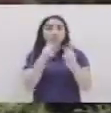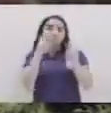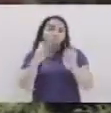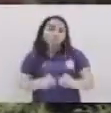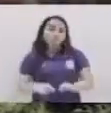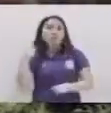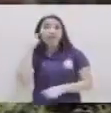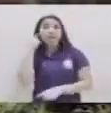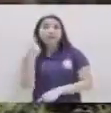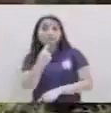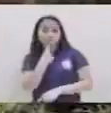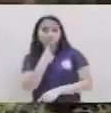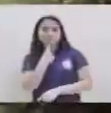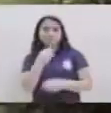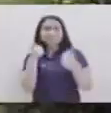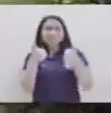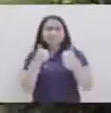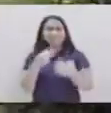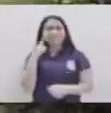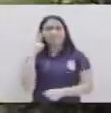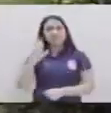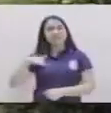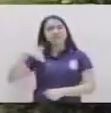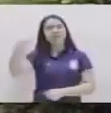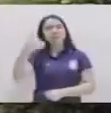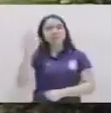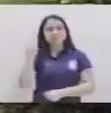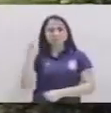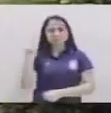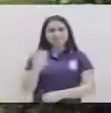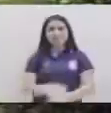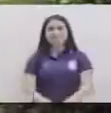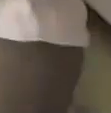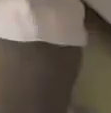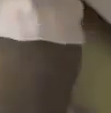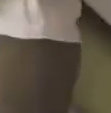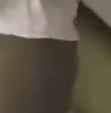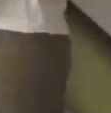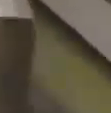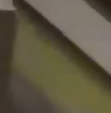amigo que sea sordo también. Nos vemos en una próxima. Hasta luego.